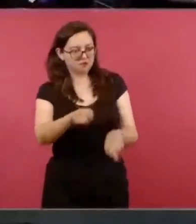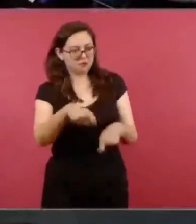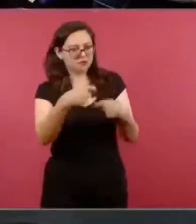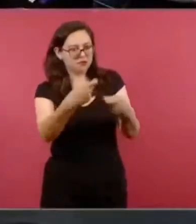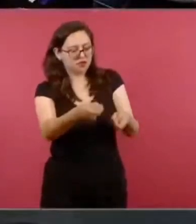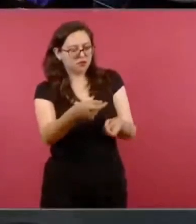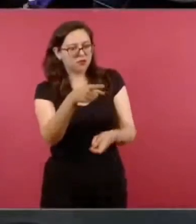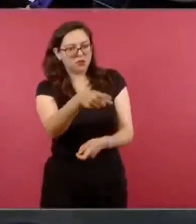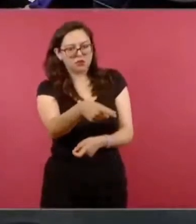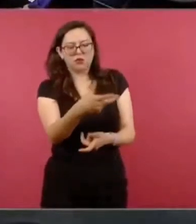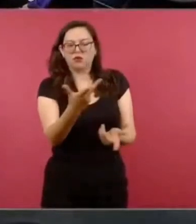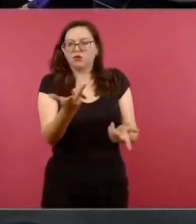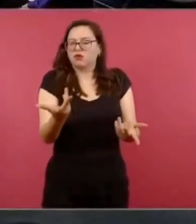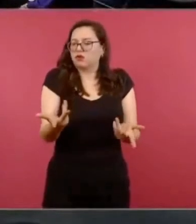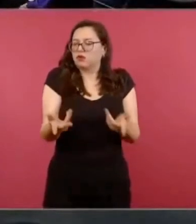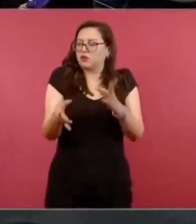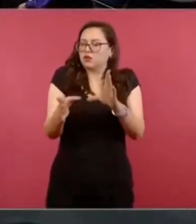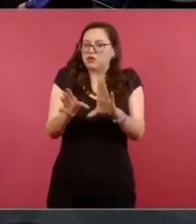publicación